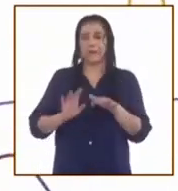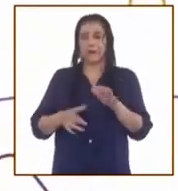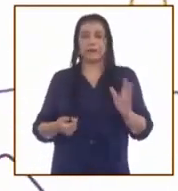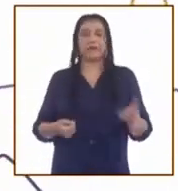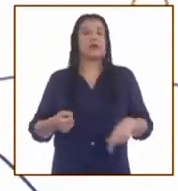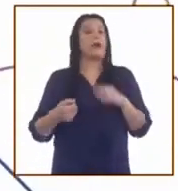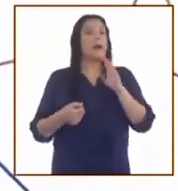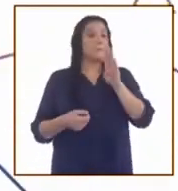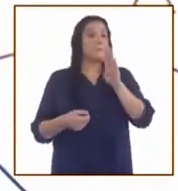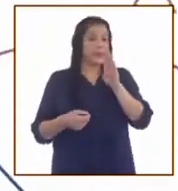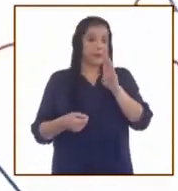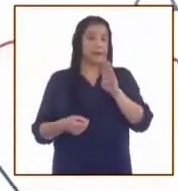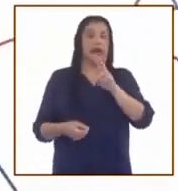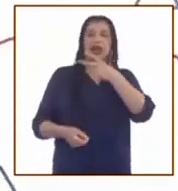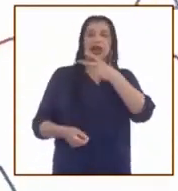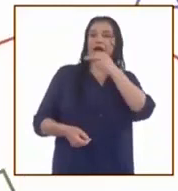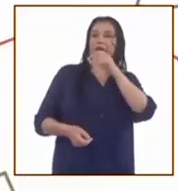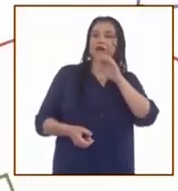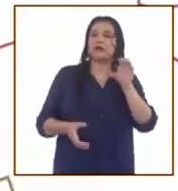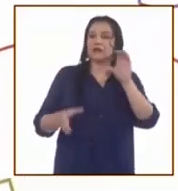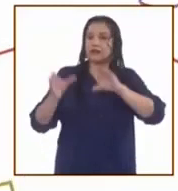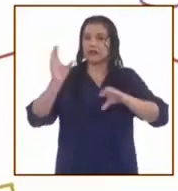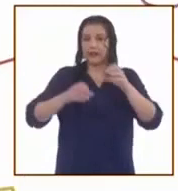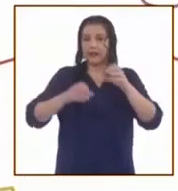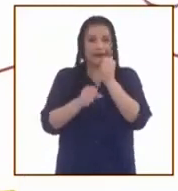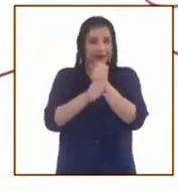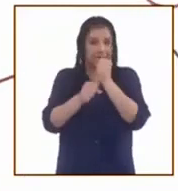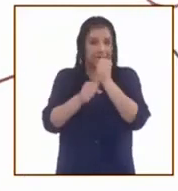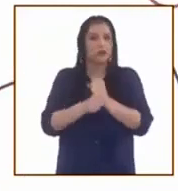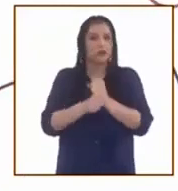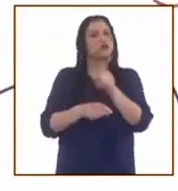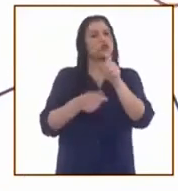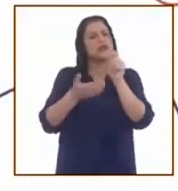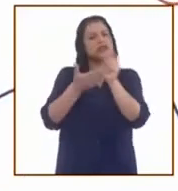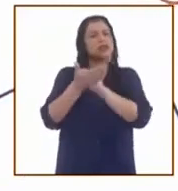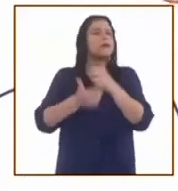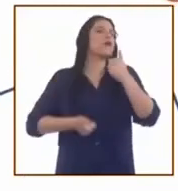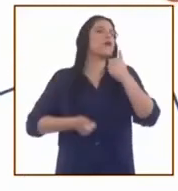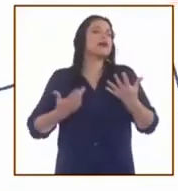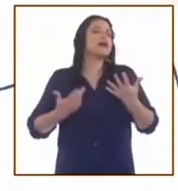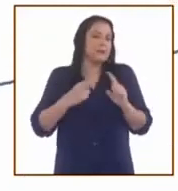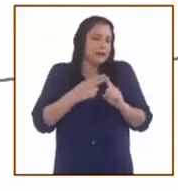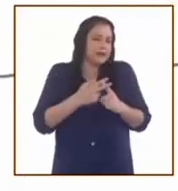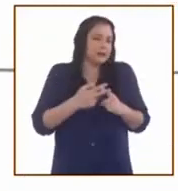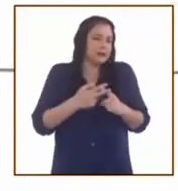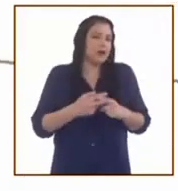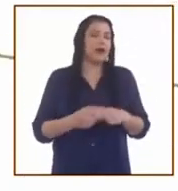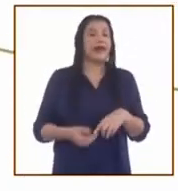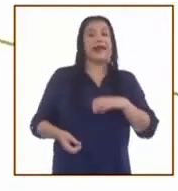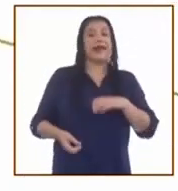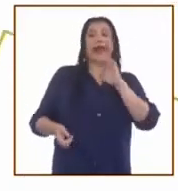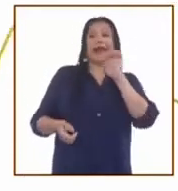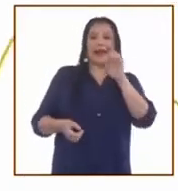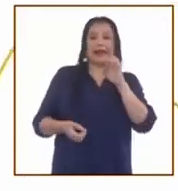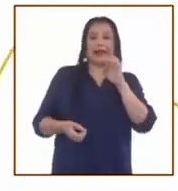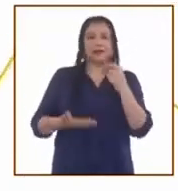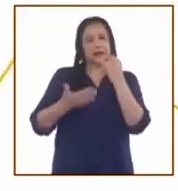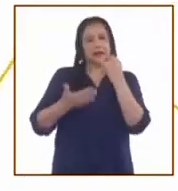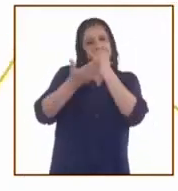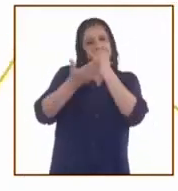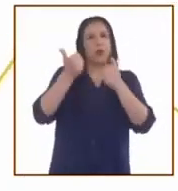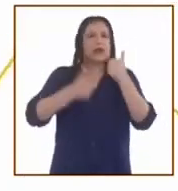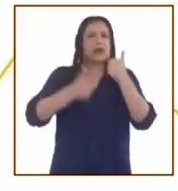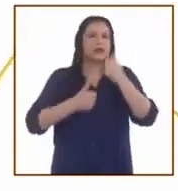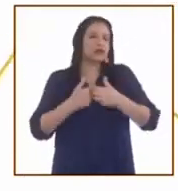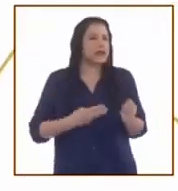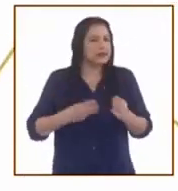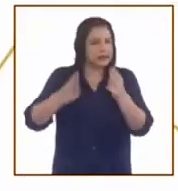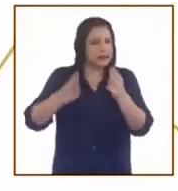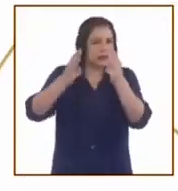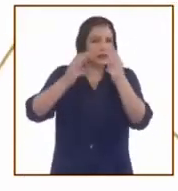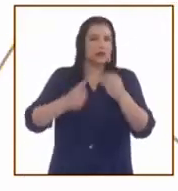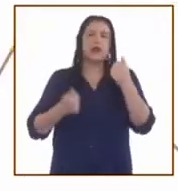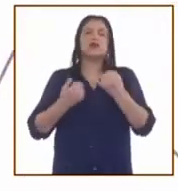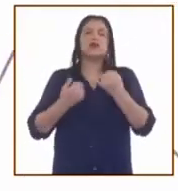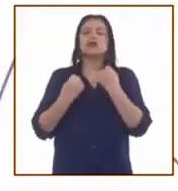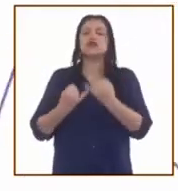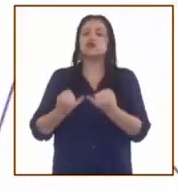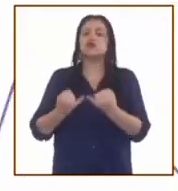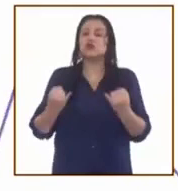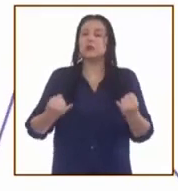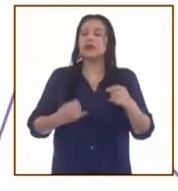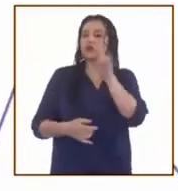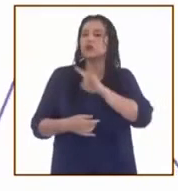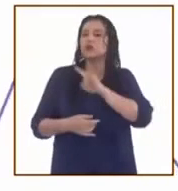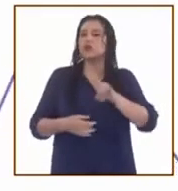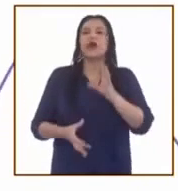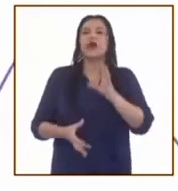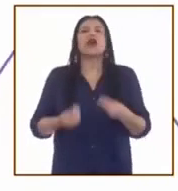D. Hipótesis científica de trabajo. Escribe tu hipótesis. E. Diseño de estrategias. Describe qué instrumento